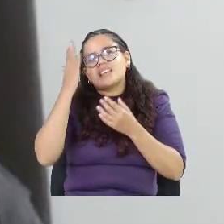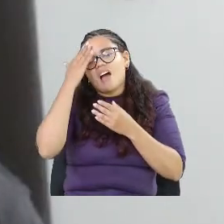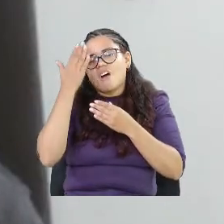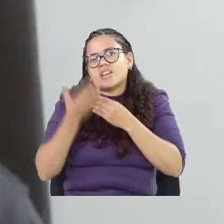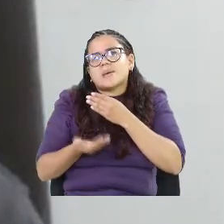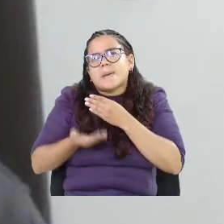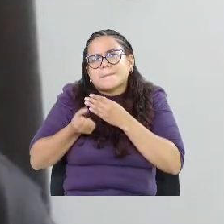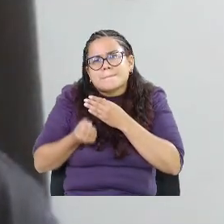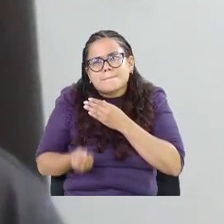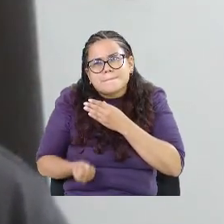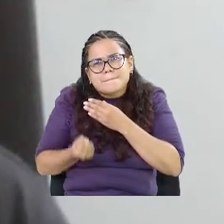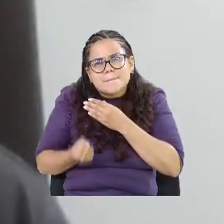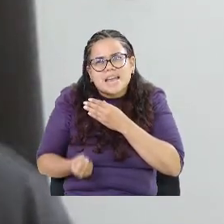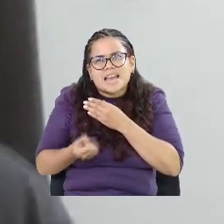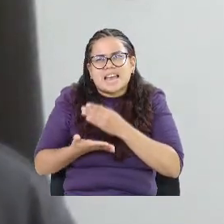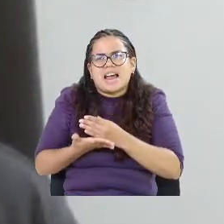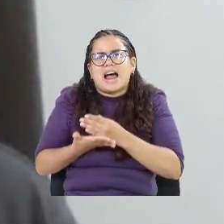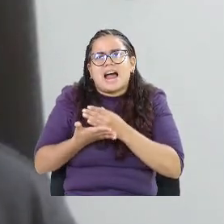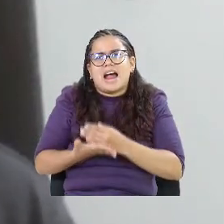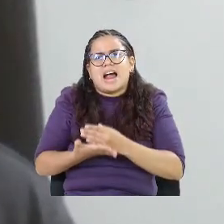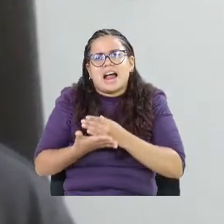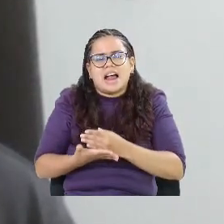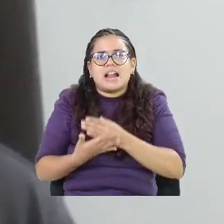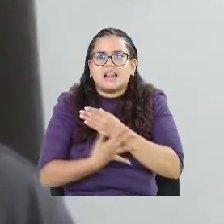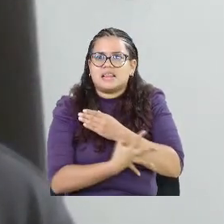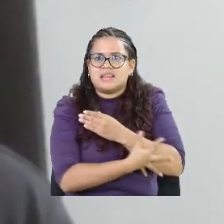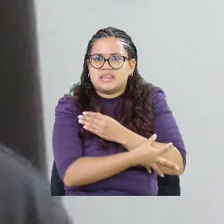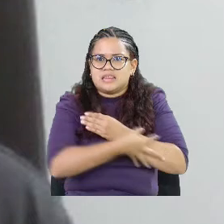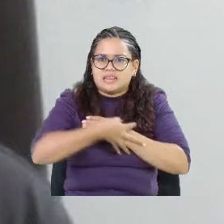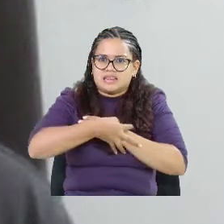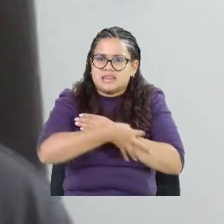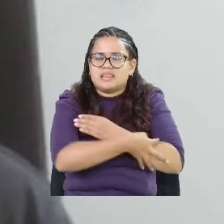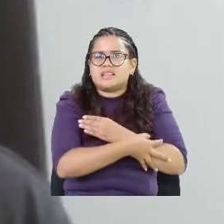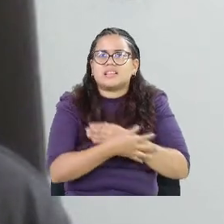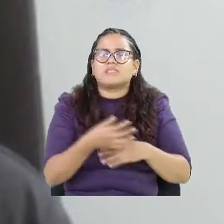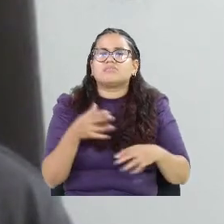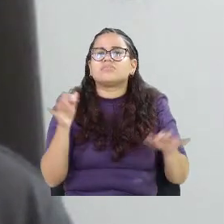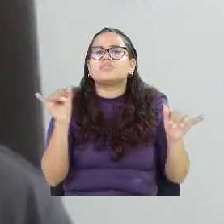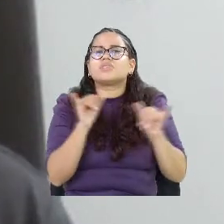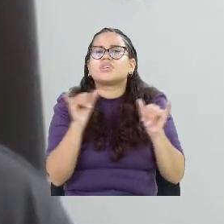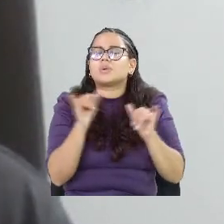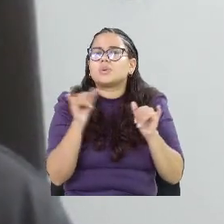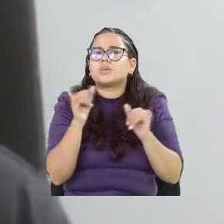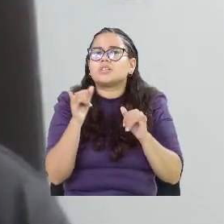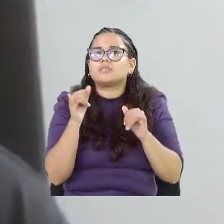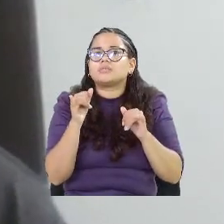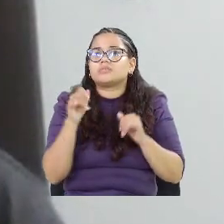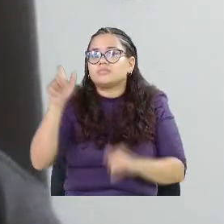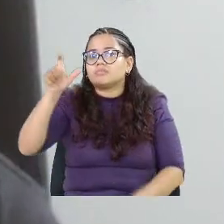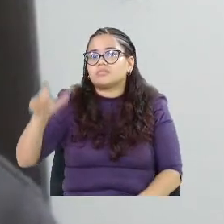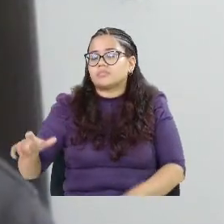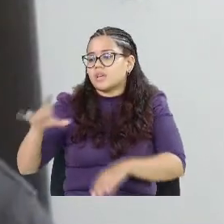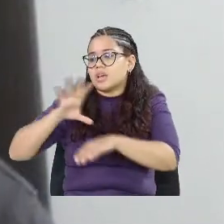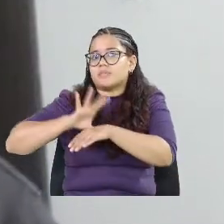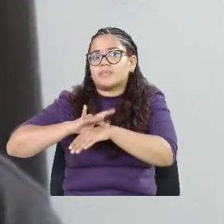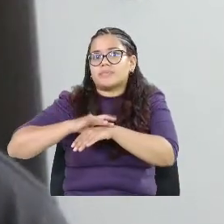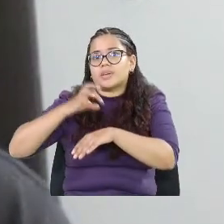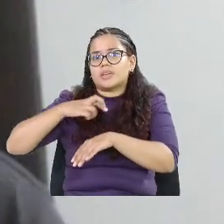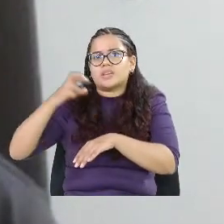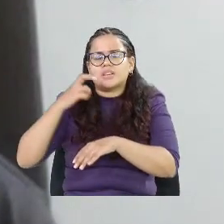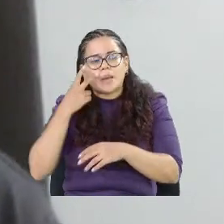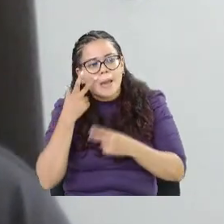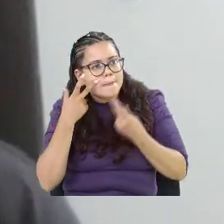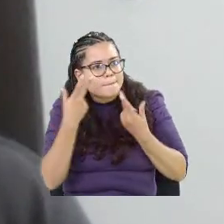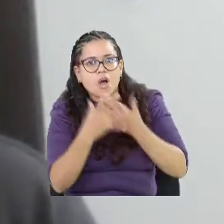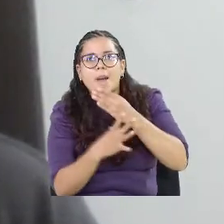es también, no permite de que haya de que el profesional médico no pueda ver la condición de la